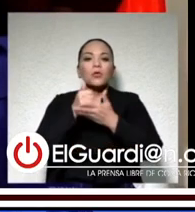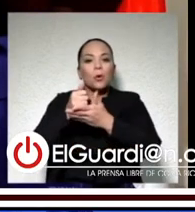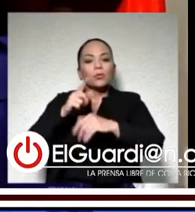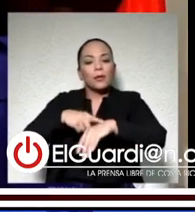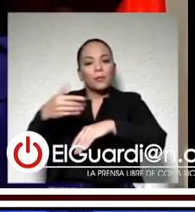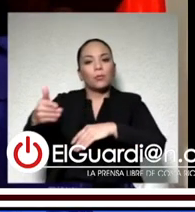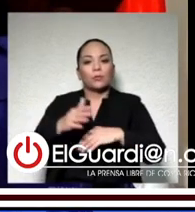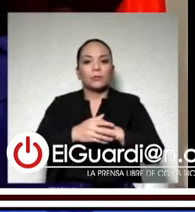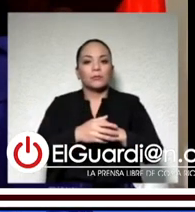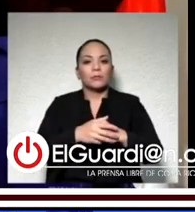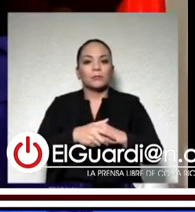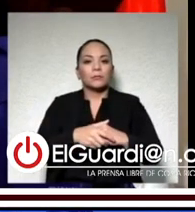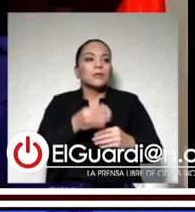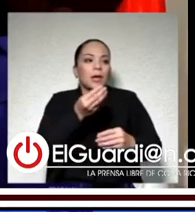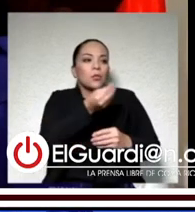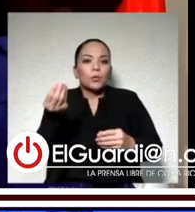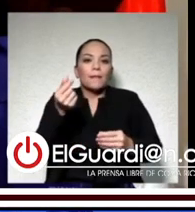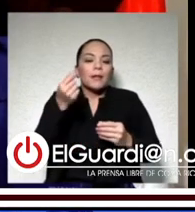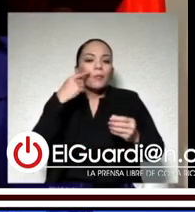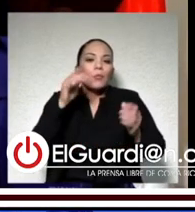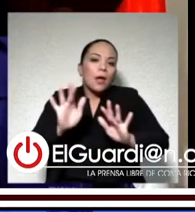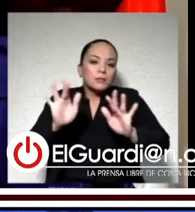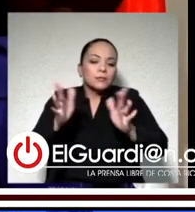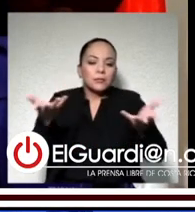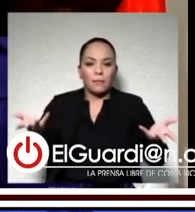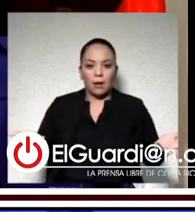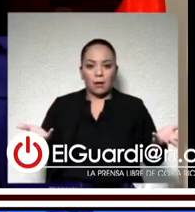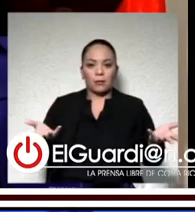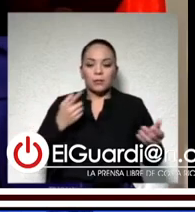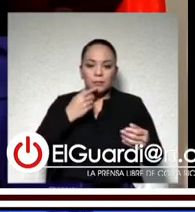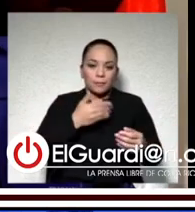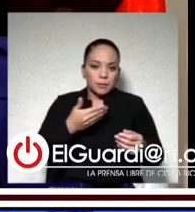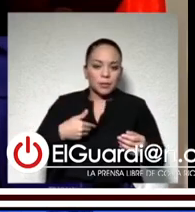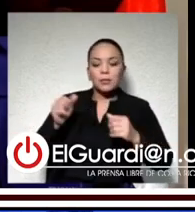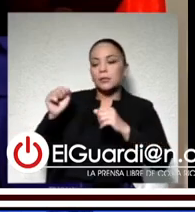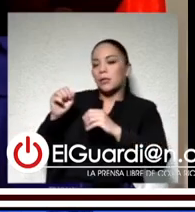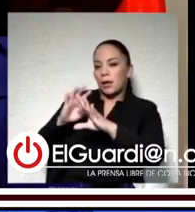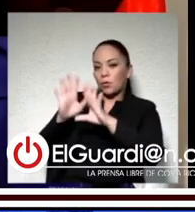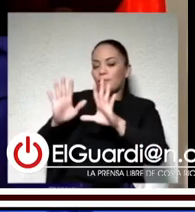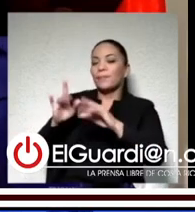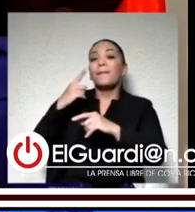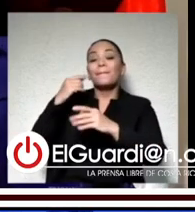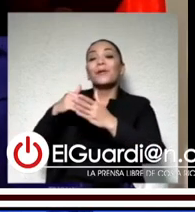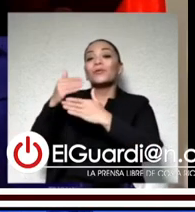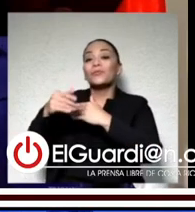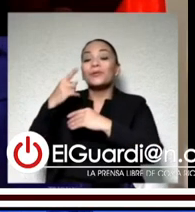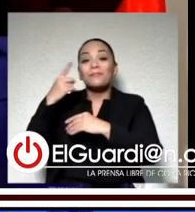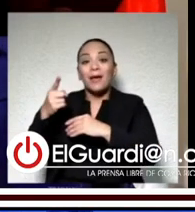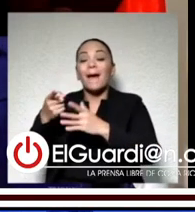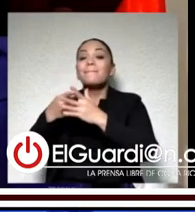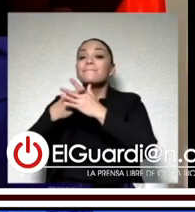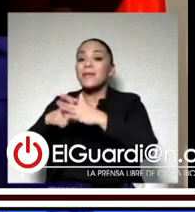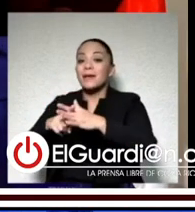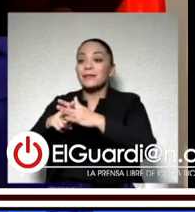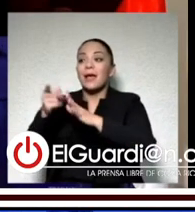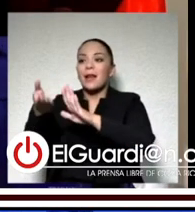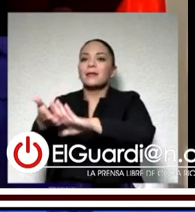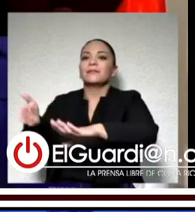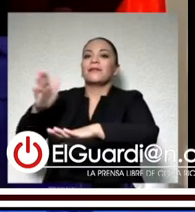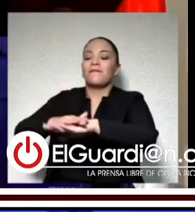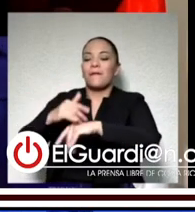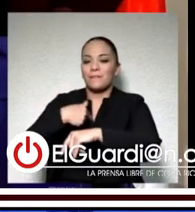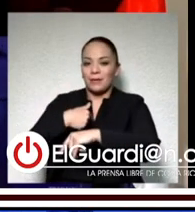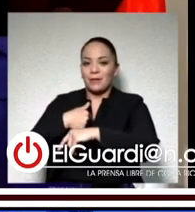no, le dio una plata por lástima. Claro, pero posterior a eso inicia la extorsión, donde me